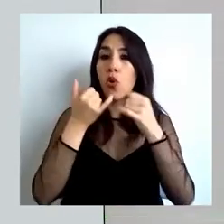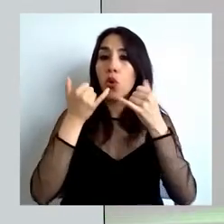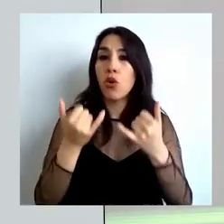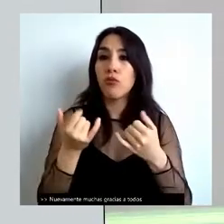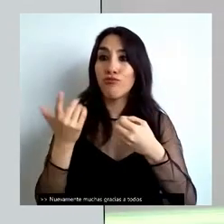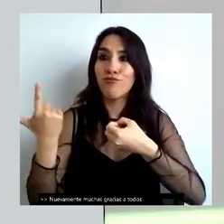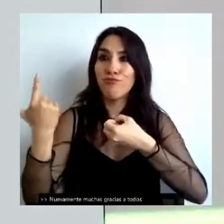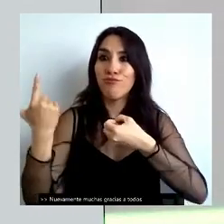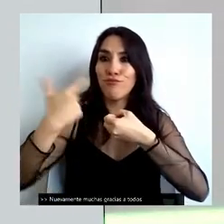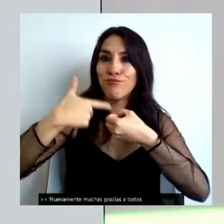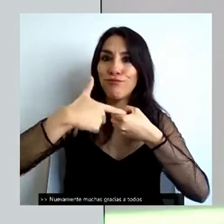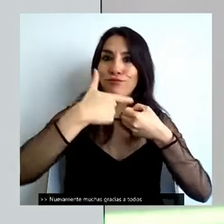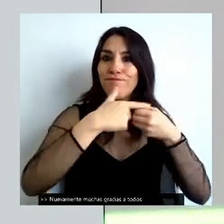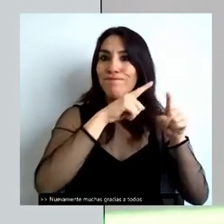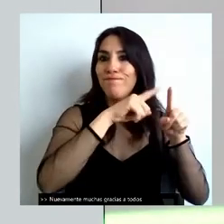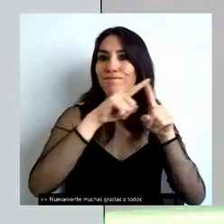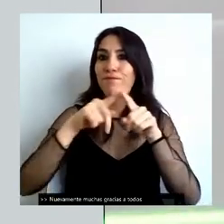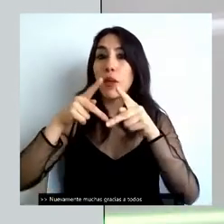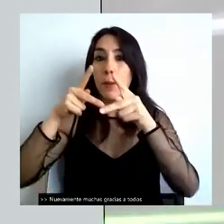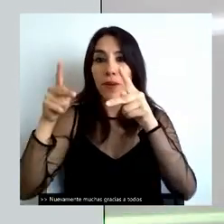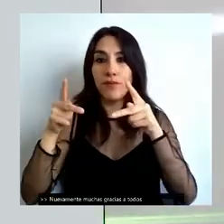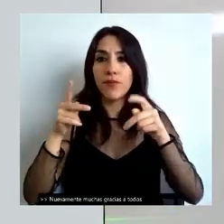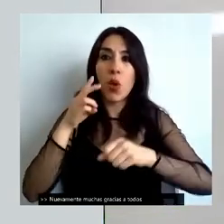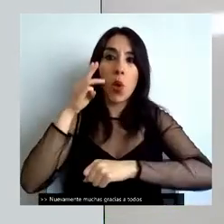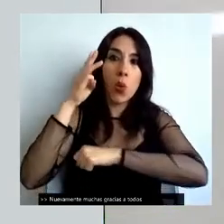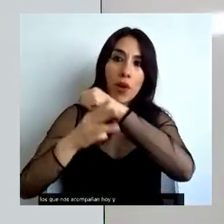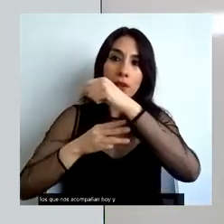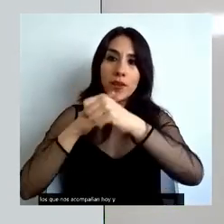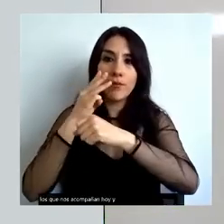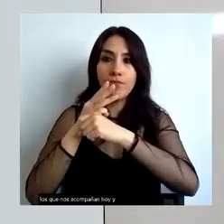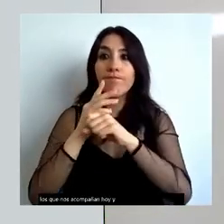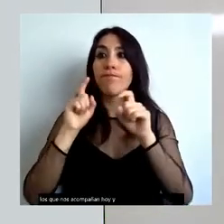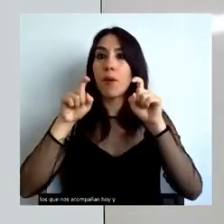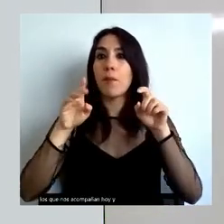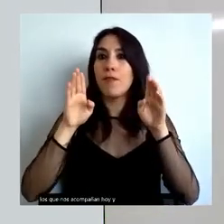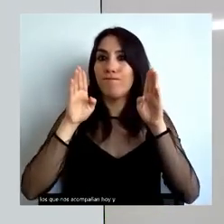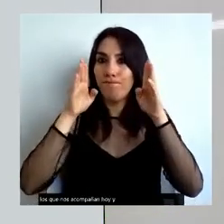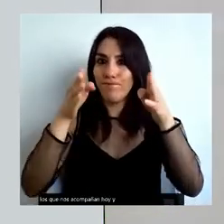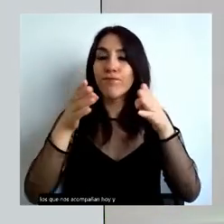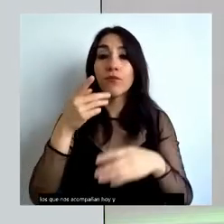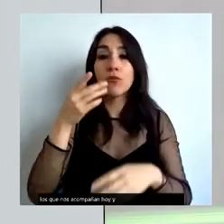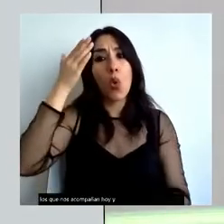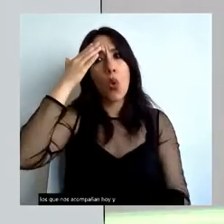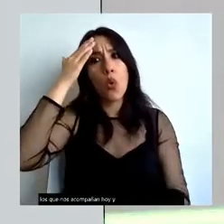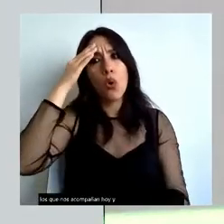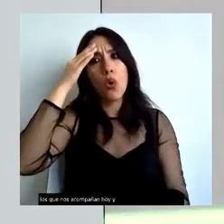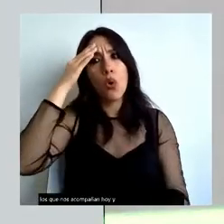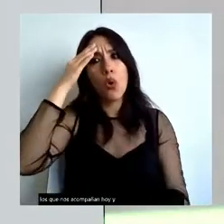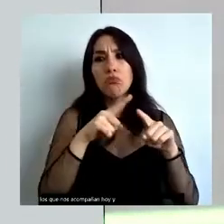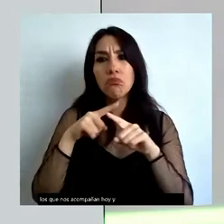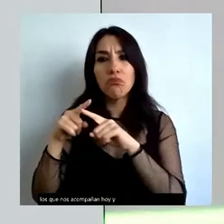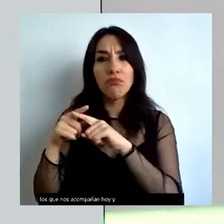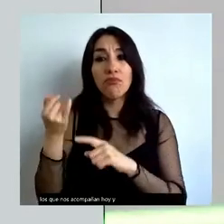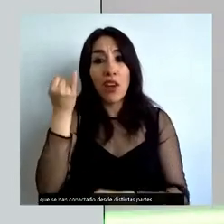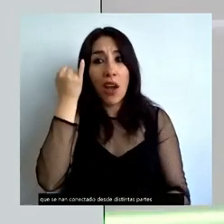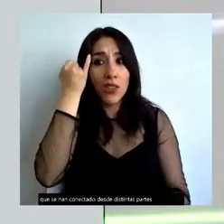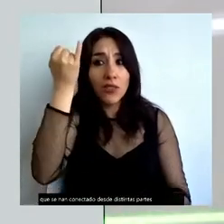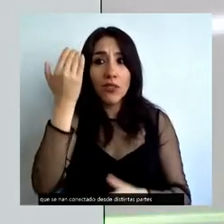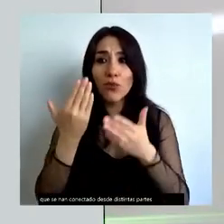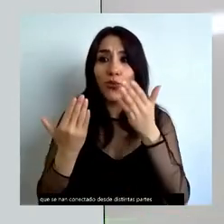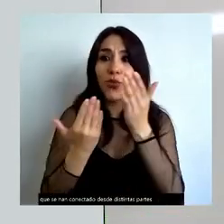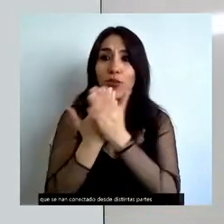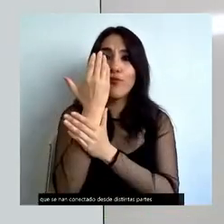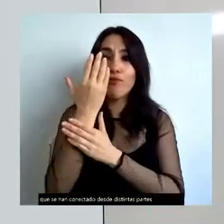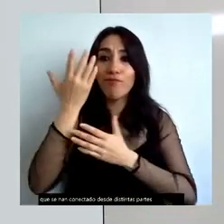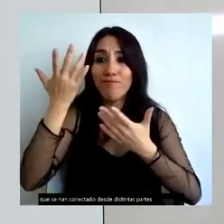para escuchar, conocer y compartir las distintas iniciativas que se están implementando en el mundo con el